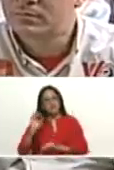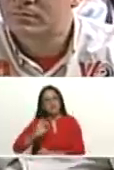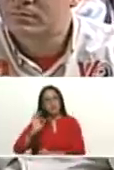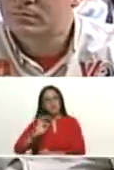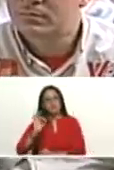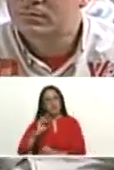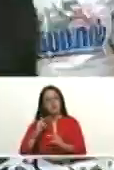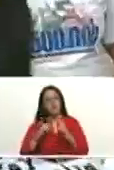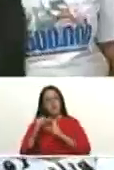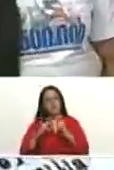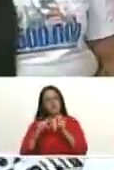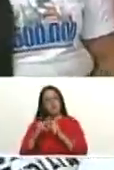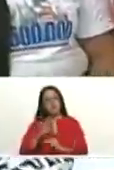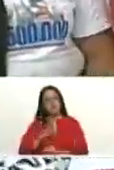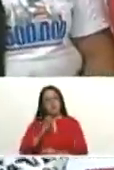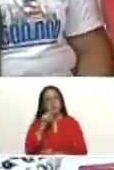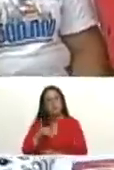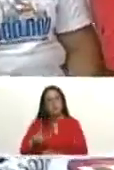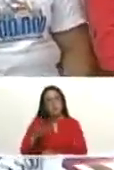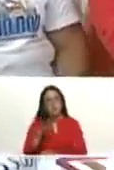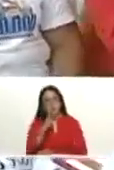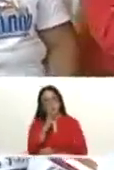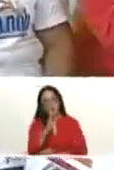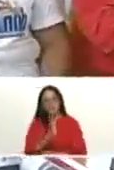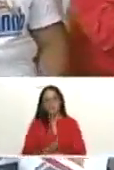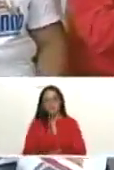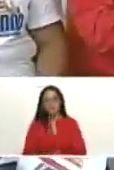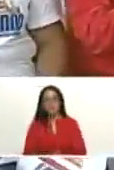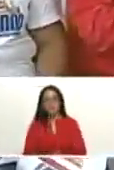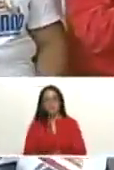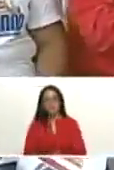está construyendo el Poder Popular de manera directa.